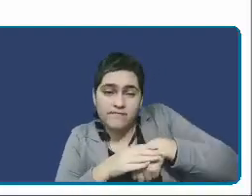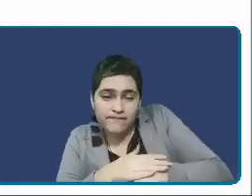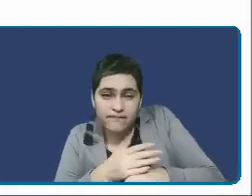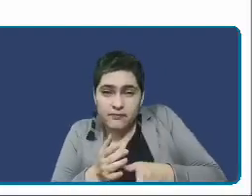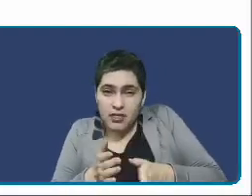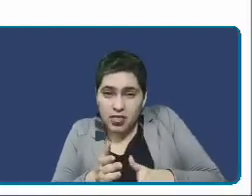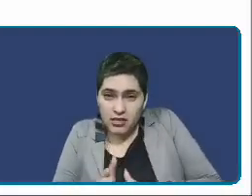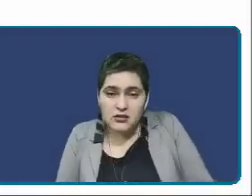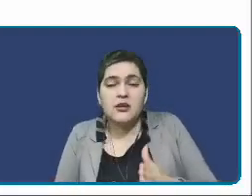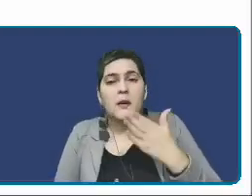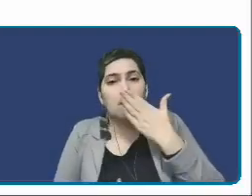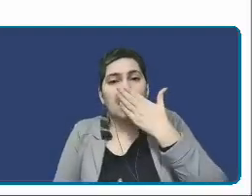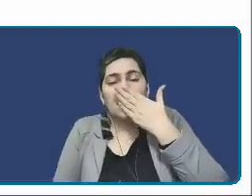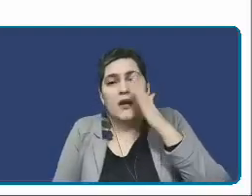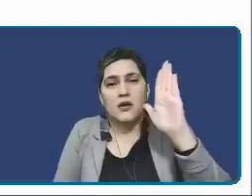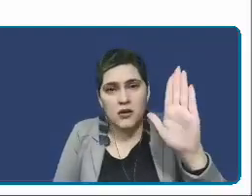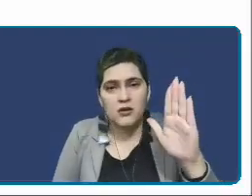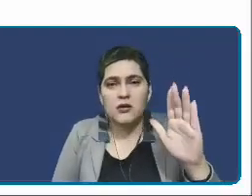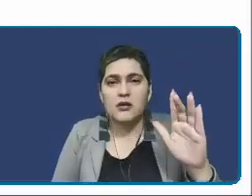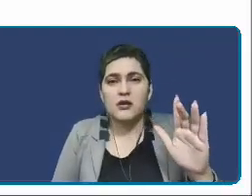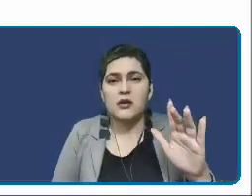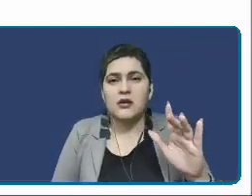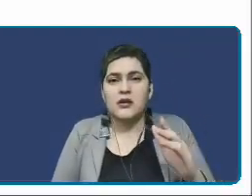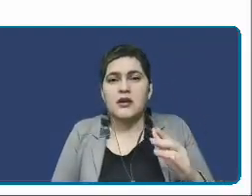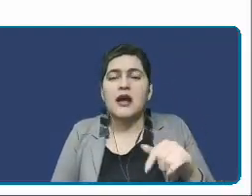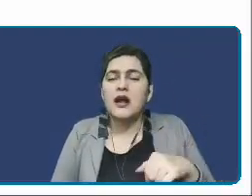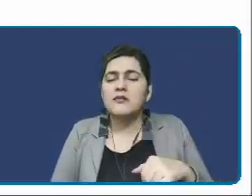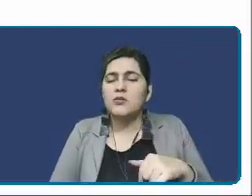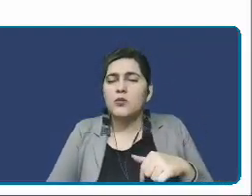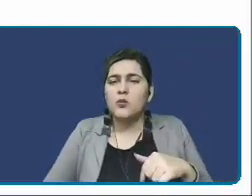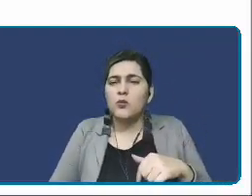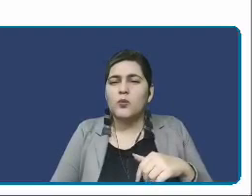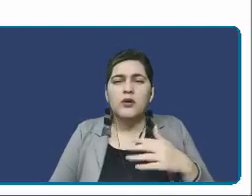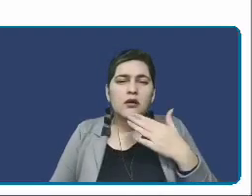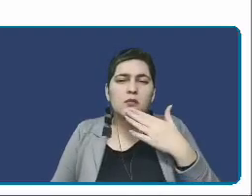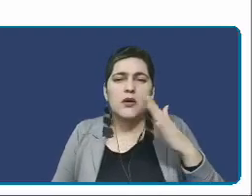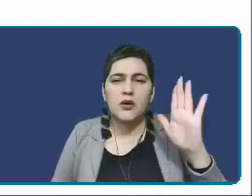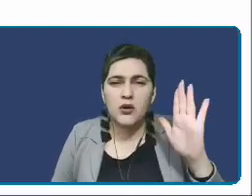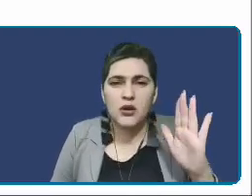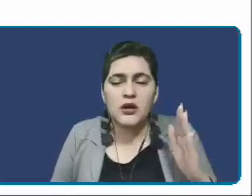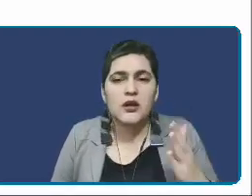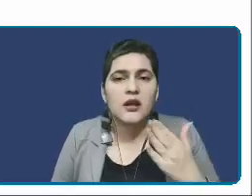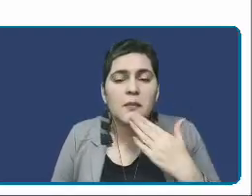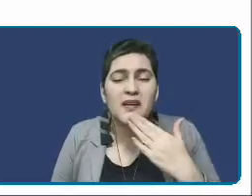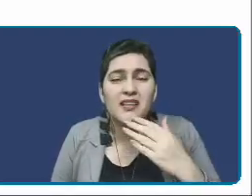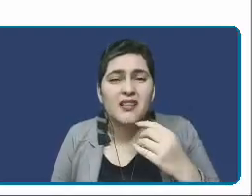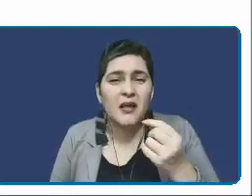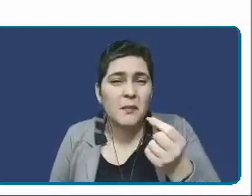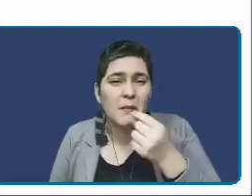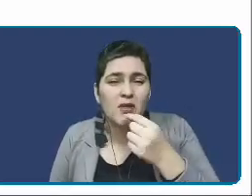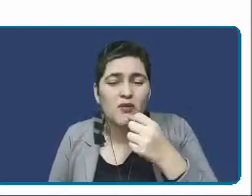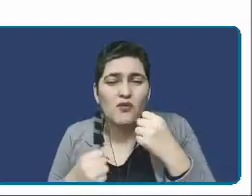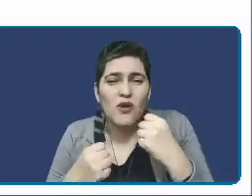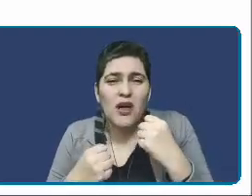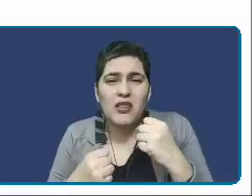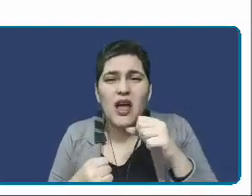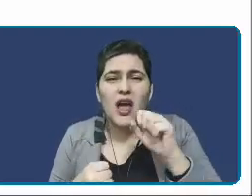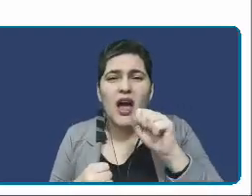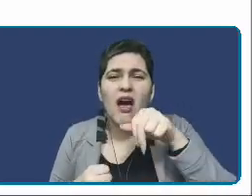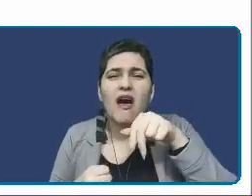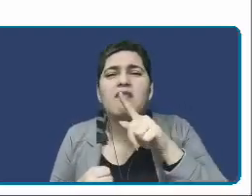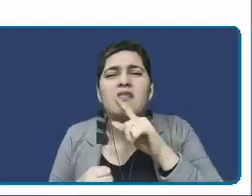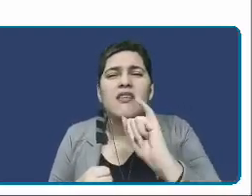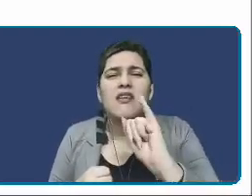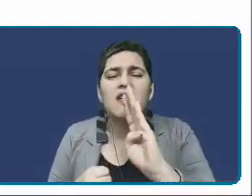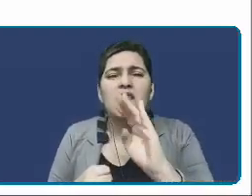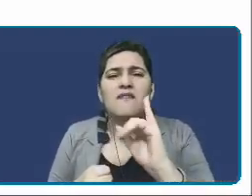demostradas en evitar la alteración de la microbiota, y el uso justificado de antibióticos. No usar antibióticos en exceso porque me va alterando la microbiota y eso puede tener